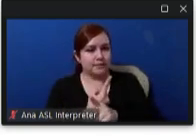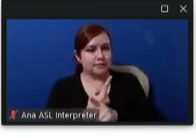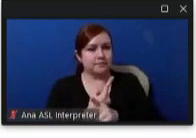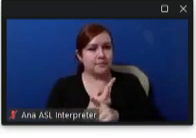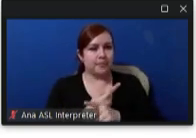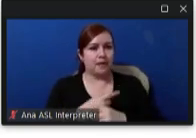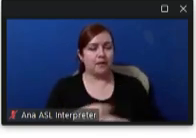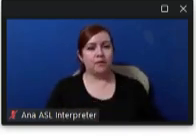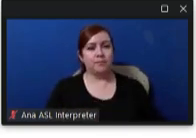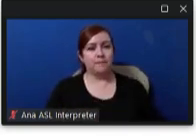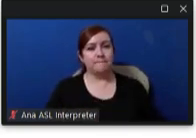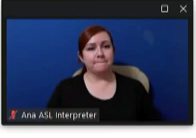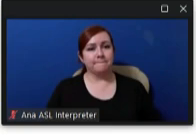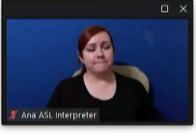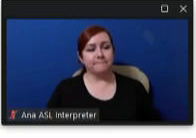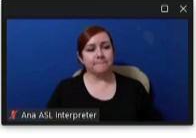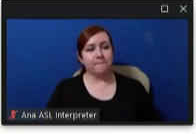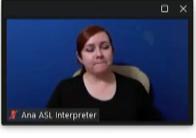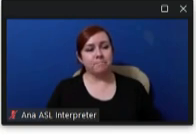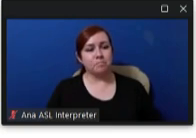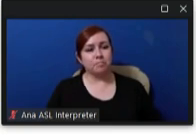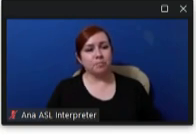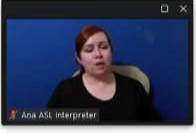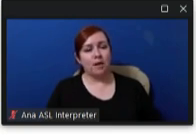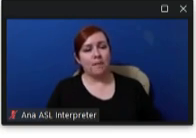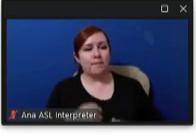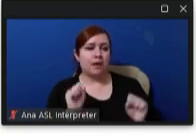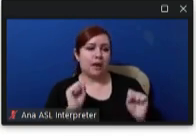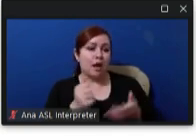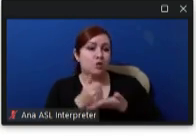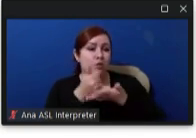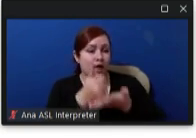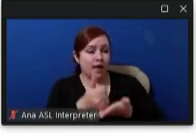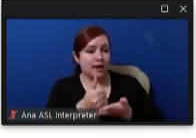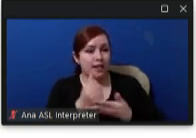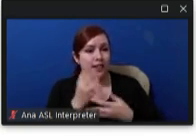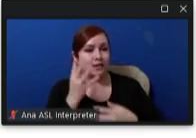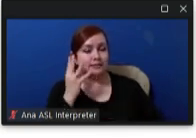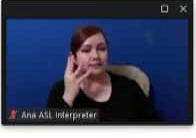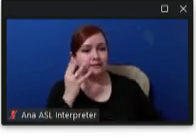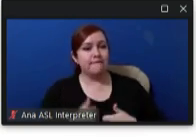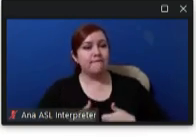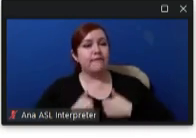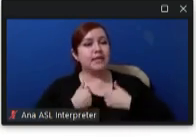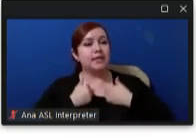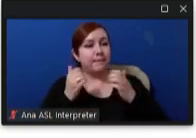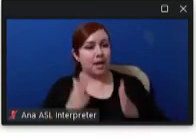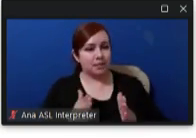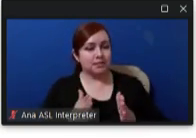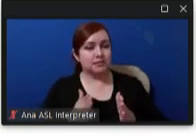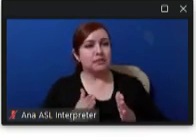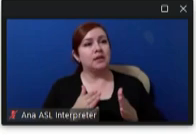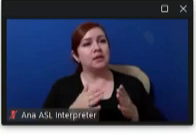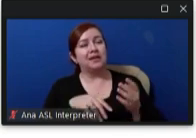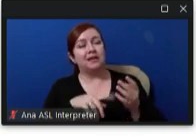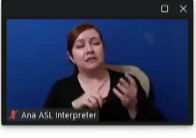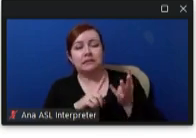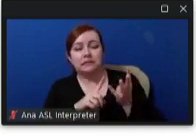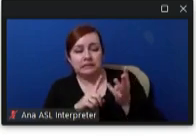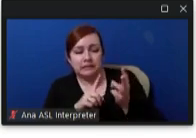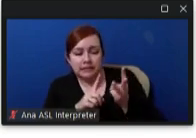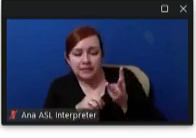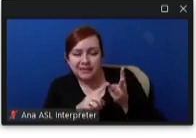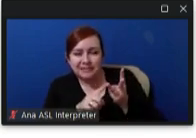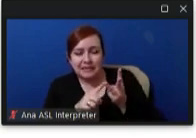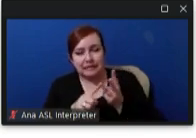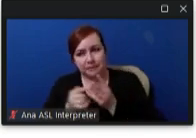reparación integral a esas víctimas. Y en tercer lugar, que quizás, y con esto termino el punto, que quizás